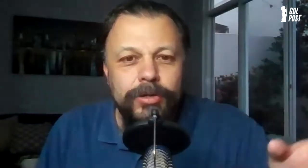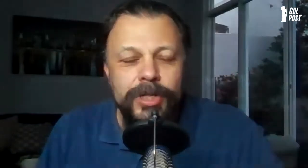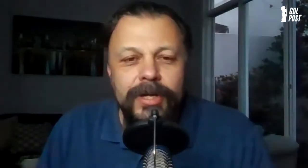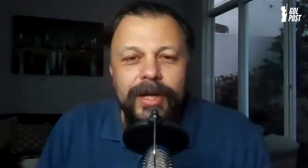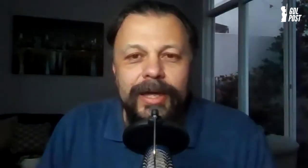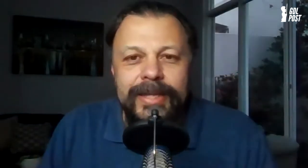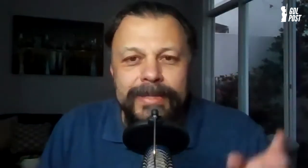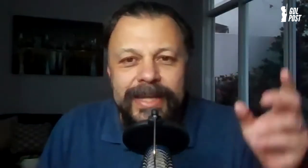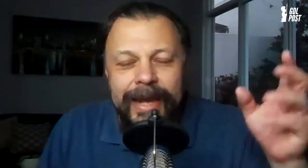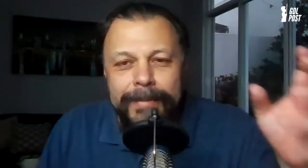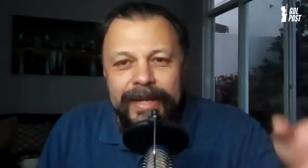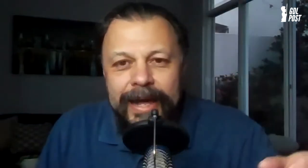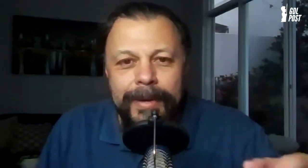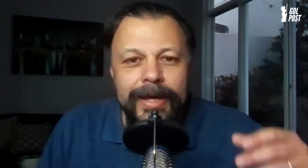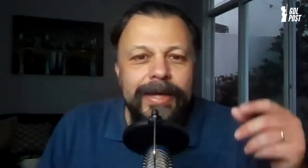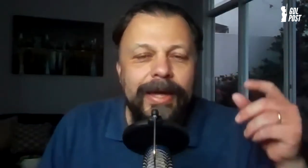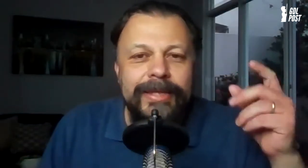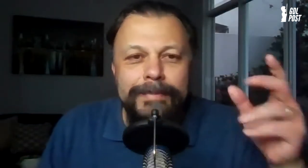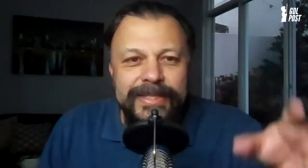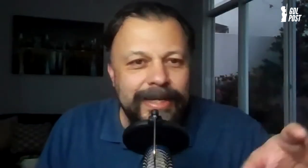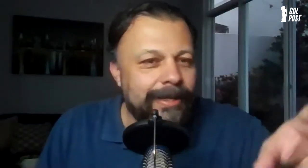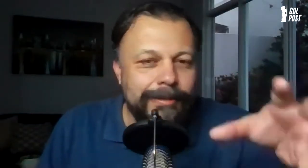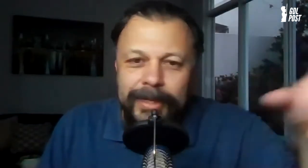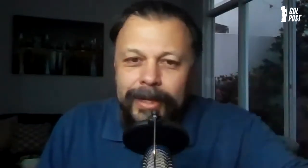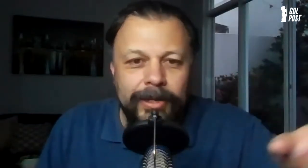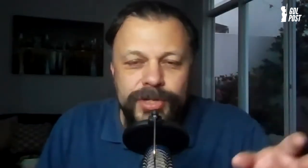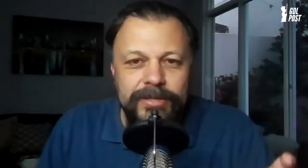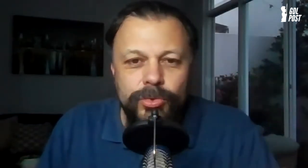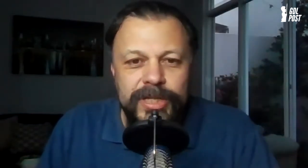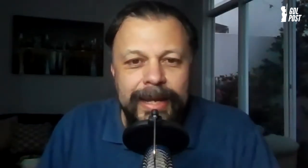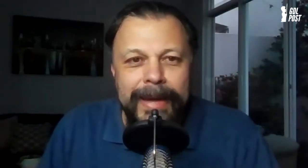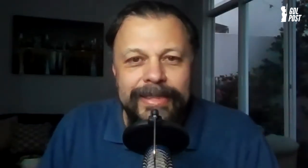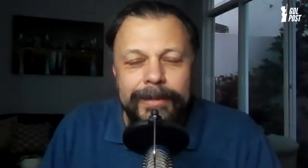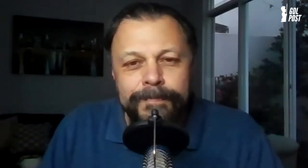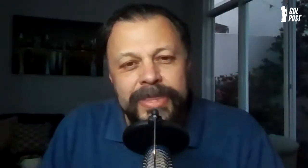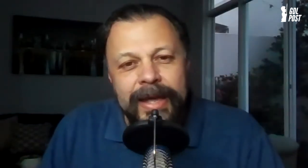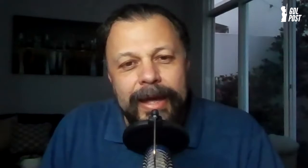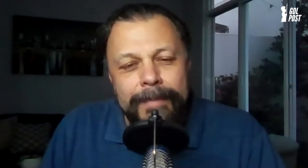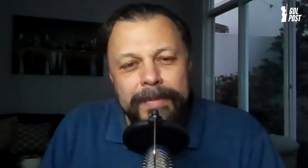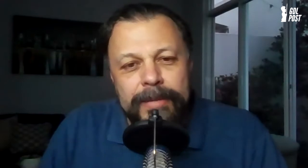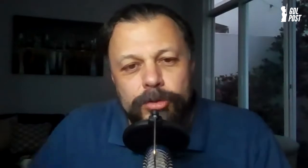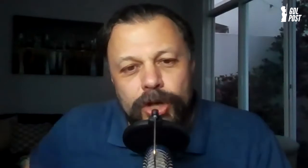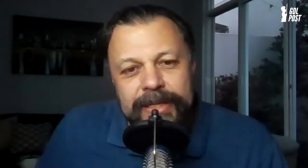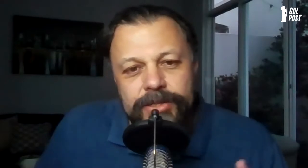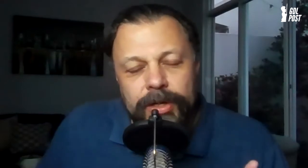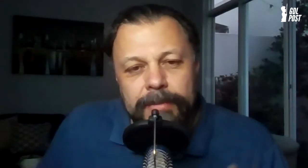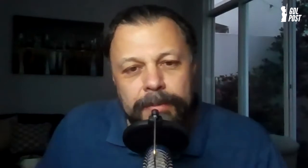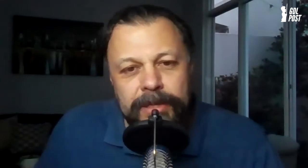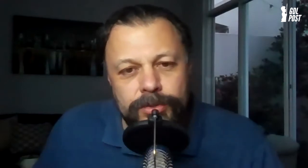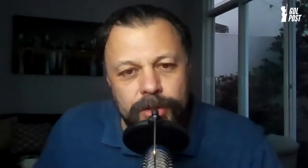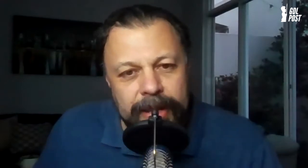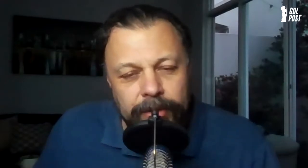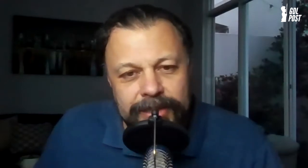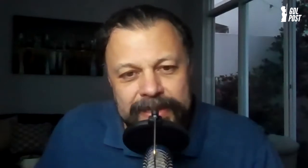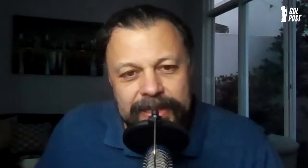Los Arcos, llámese La Minerva, llámese el que ustedes gusten y manden. A mí me llamó mucho la atención que